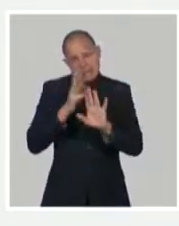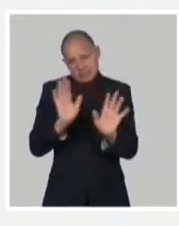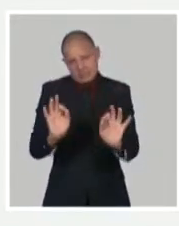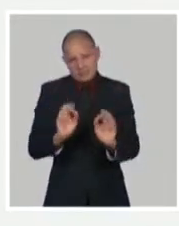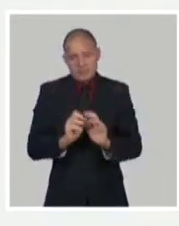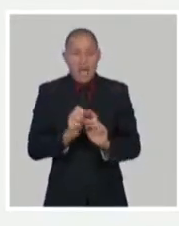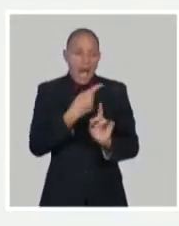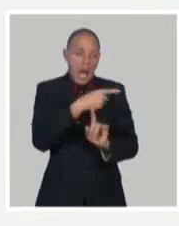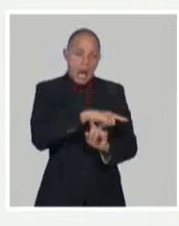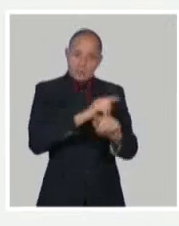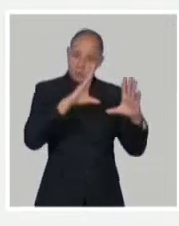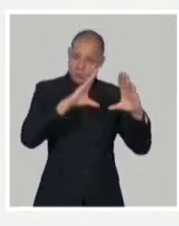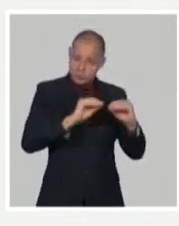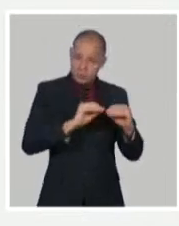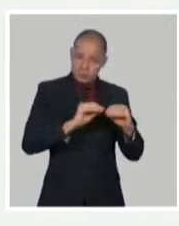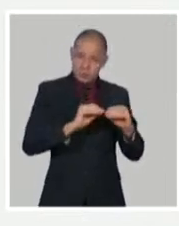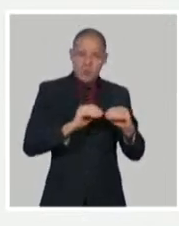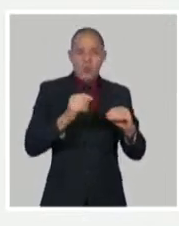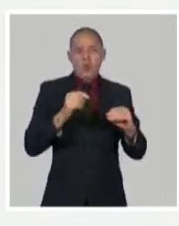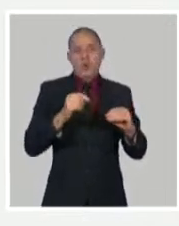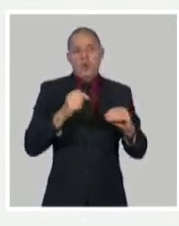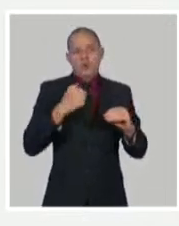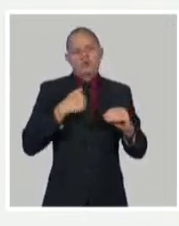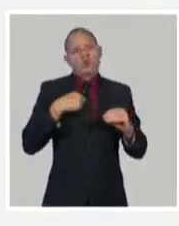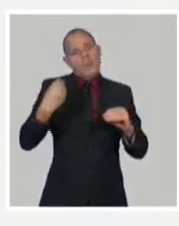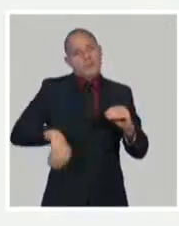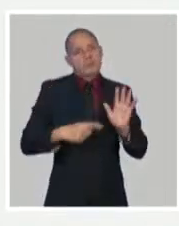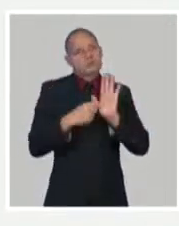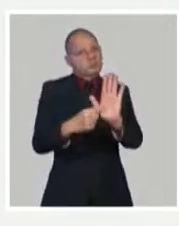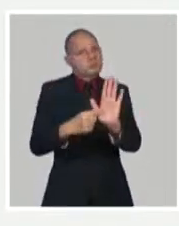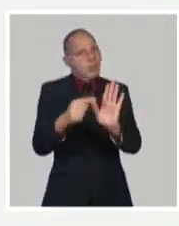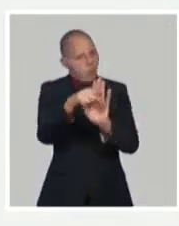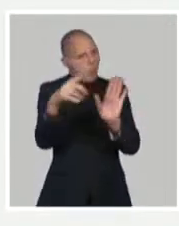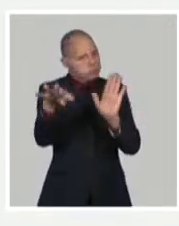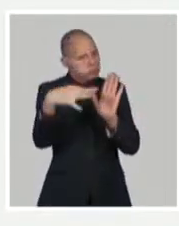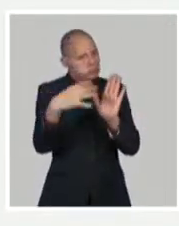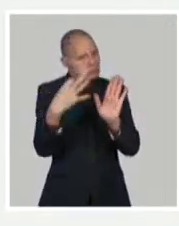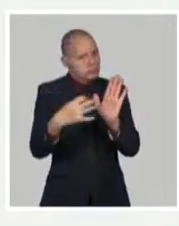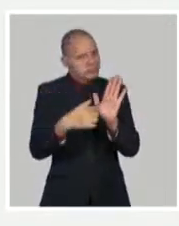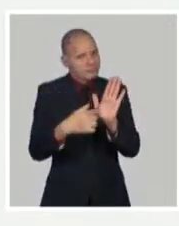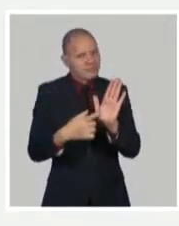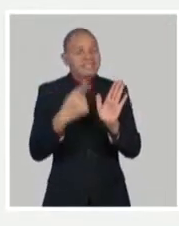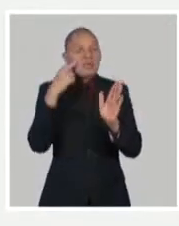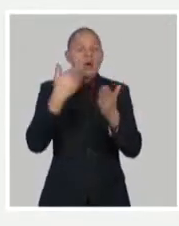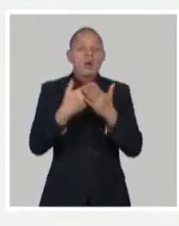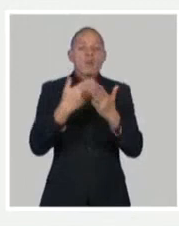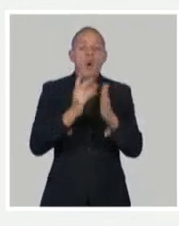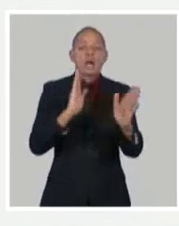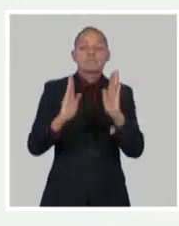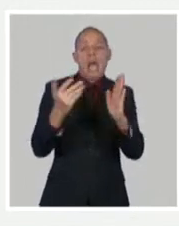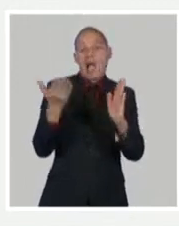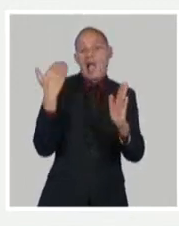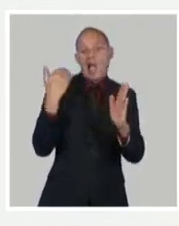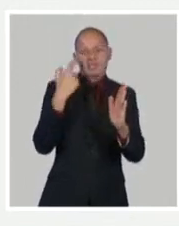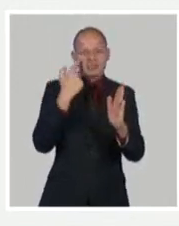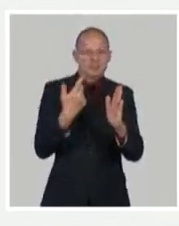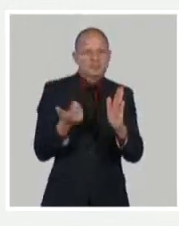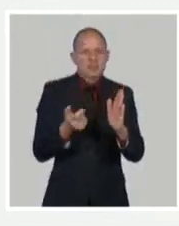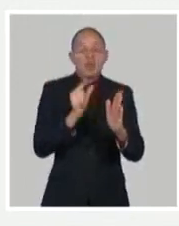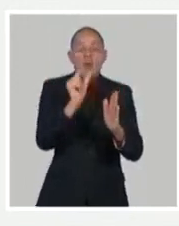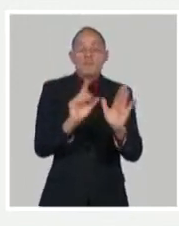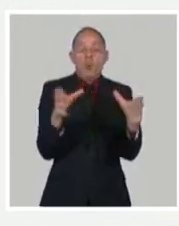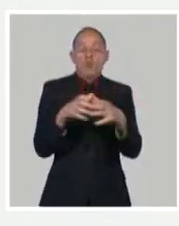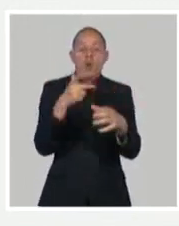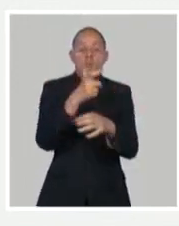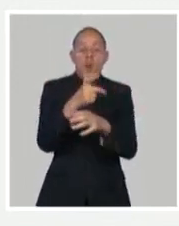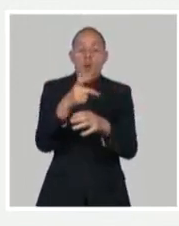y no queríamos dejarlo de mostrar. Ahí estamos encontrando también en esa fase 1 de ensayo clínico que más del 70% de